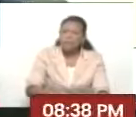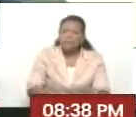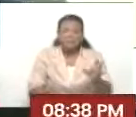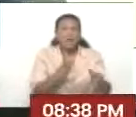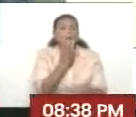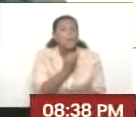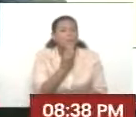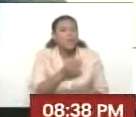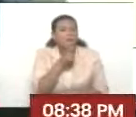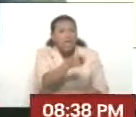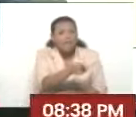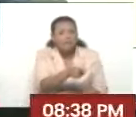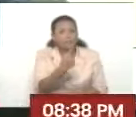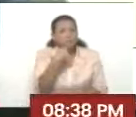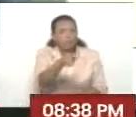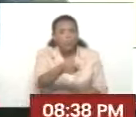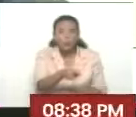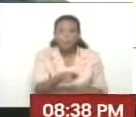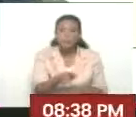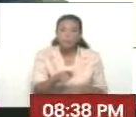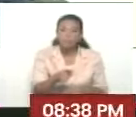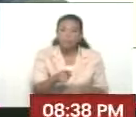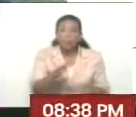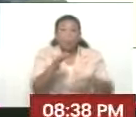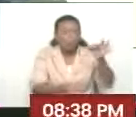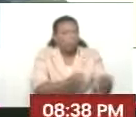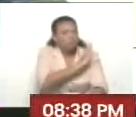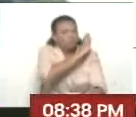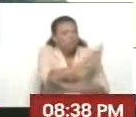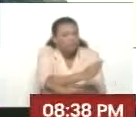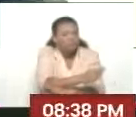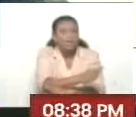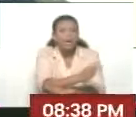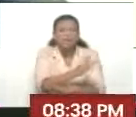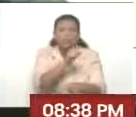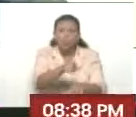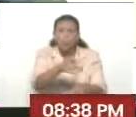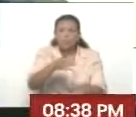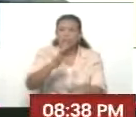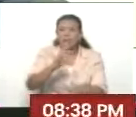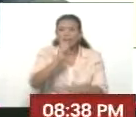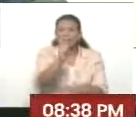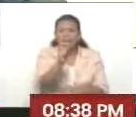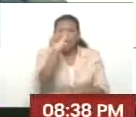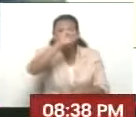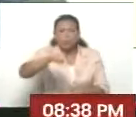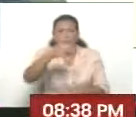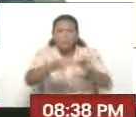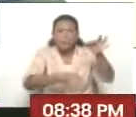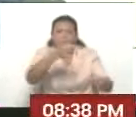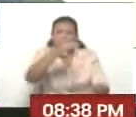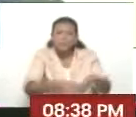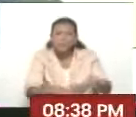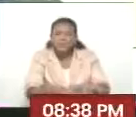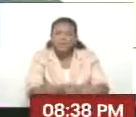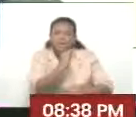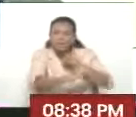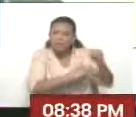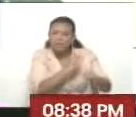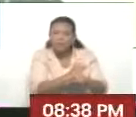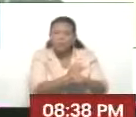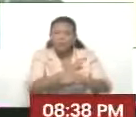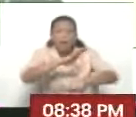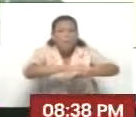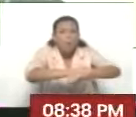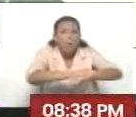y el gobierno de Israel debe ser condenado, llevado a los tribunales y además debe ser detenido con